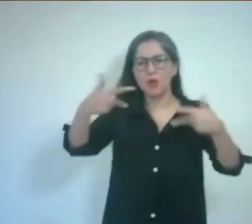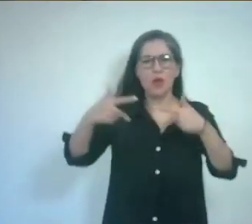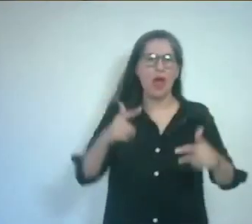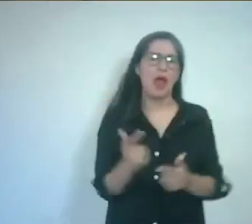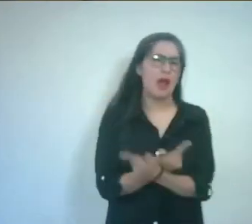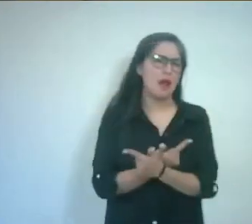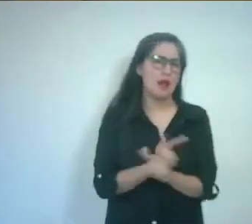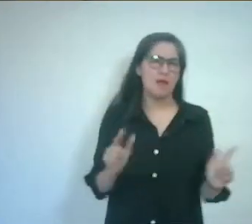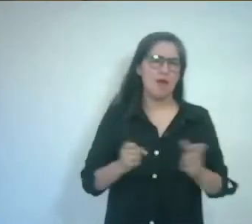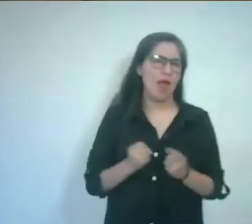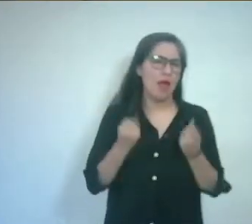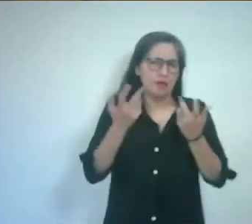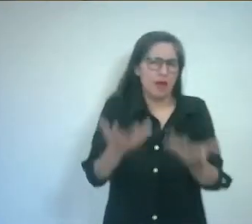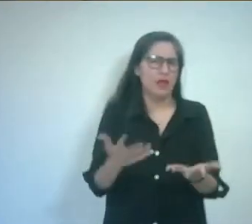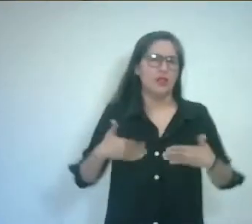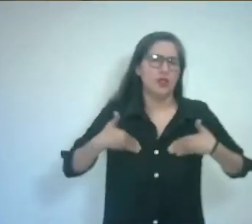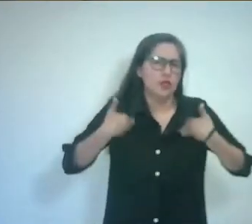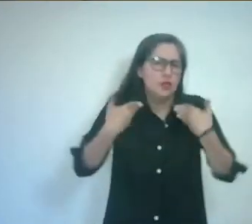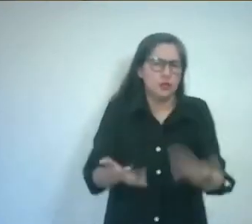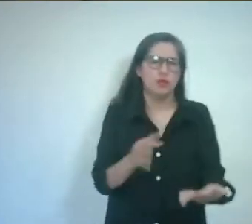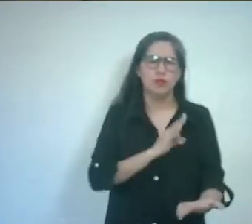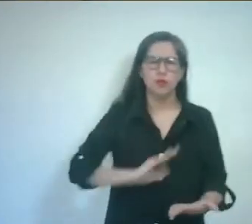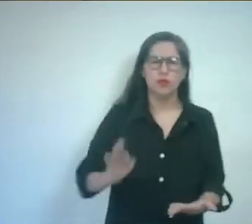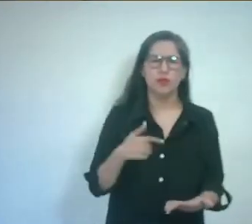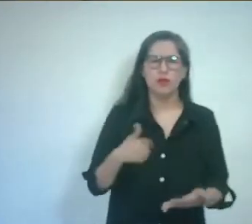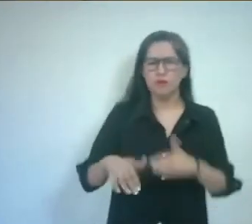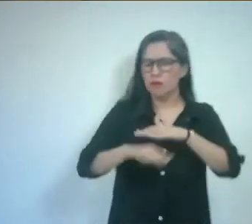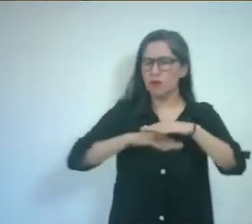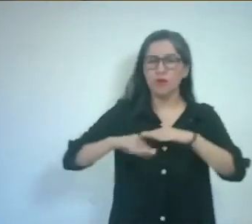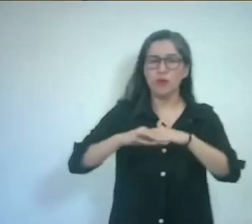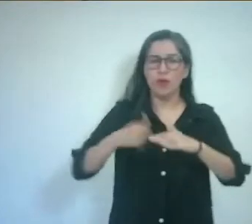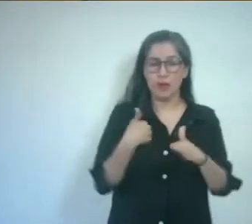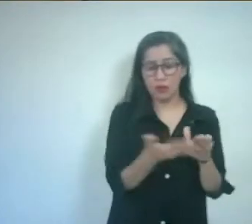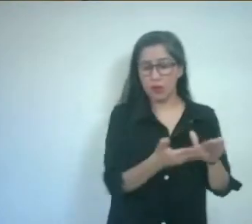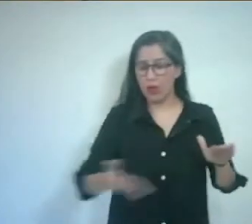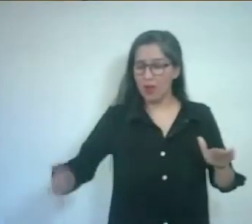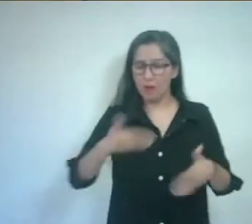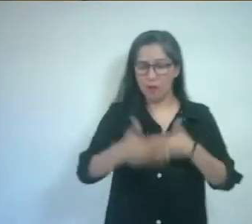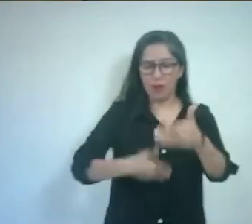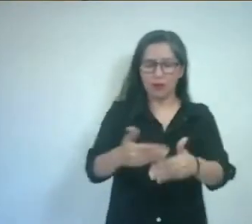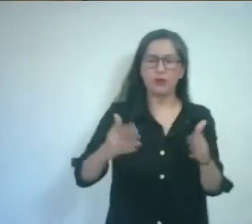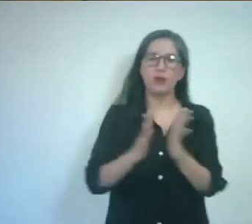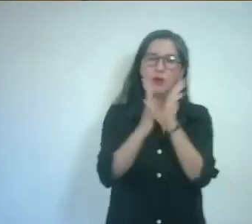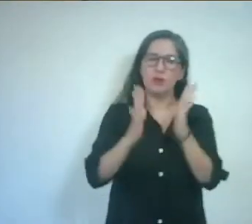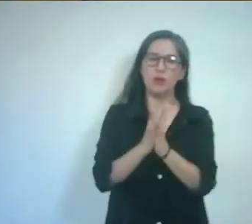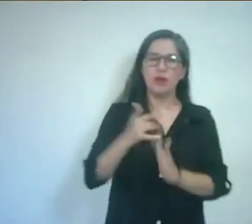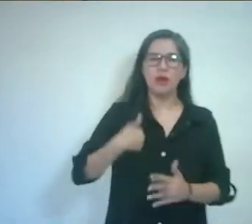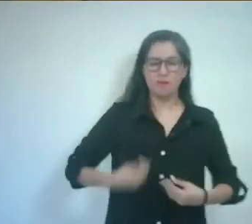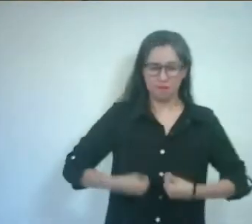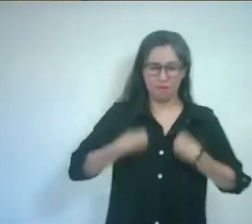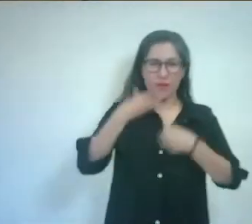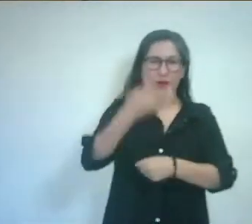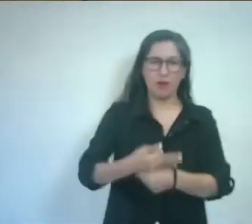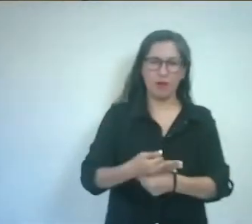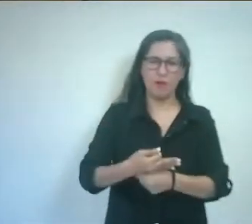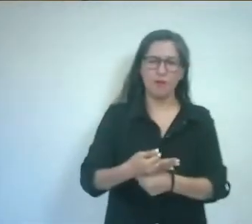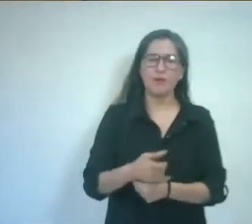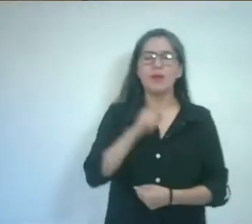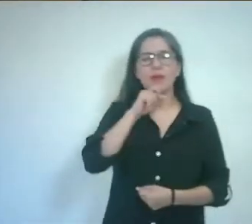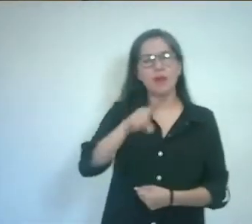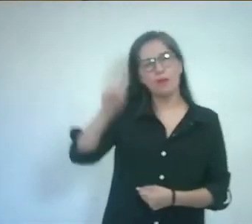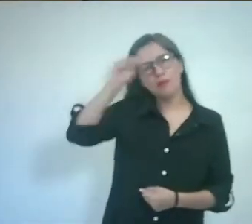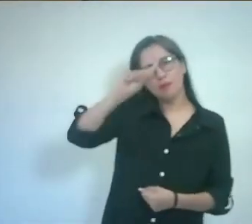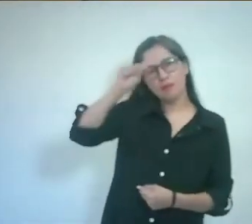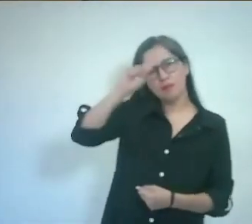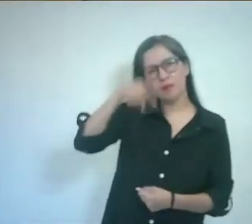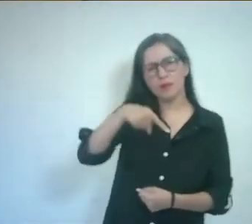derechos fundamentales y su ejercicio es trascendental en un proceso democrático en el que vivimos. También les exhorto a